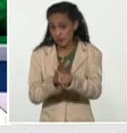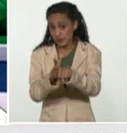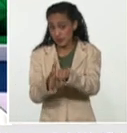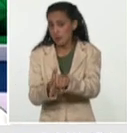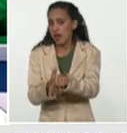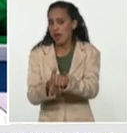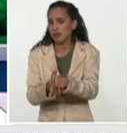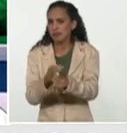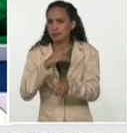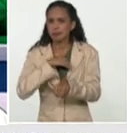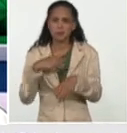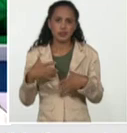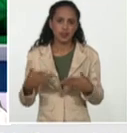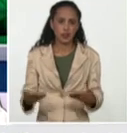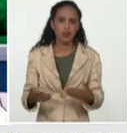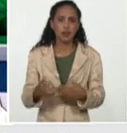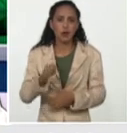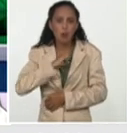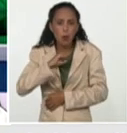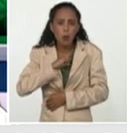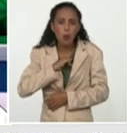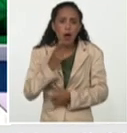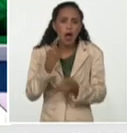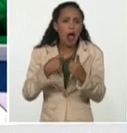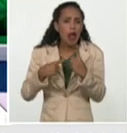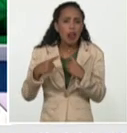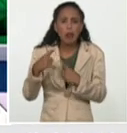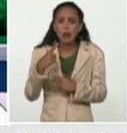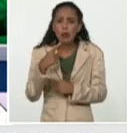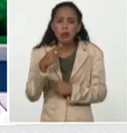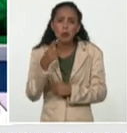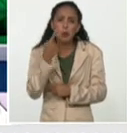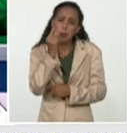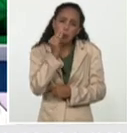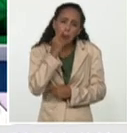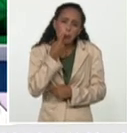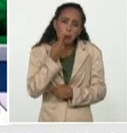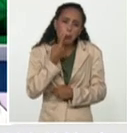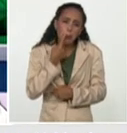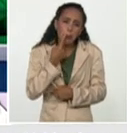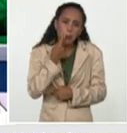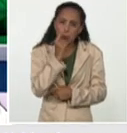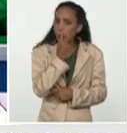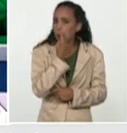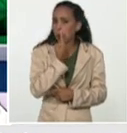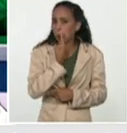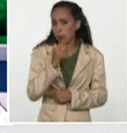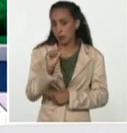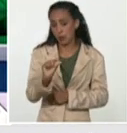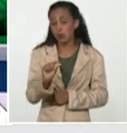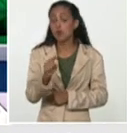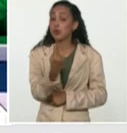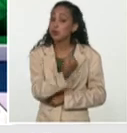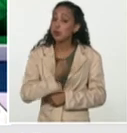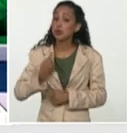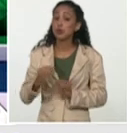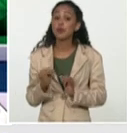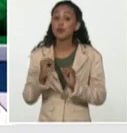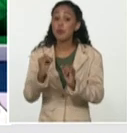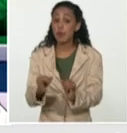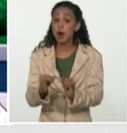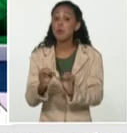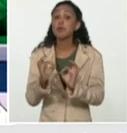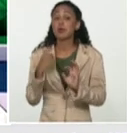fueron sencillamente tos y un poco de secreción nasal. Damos esta información de los síntomas